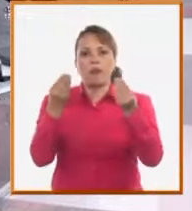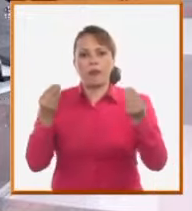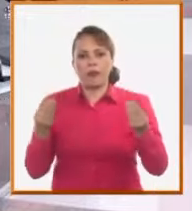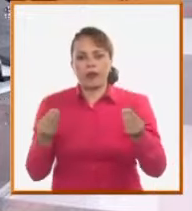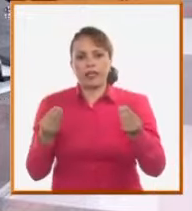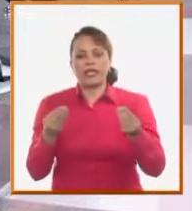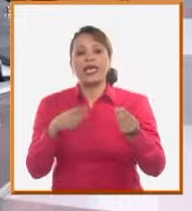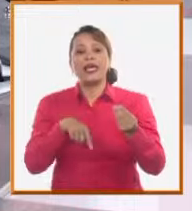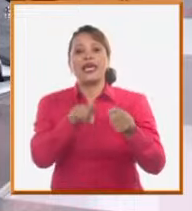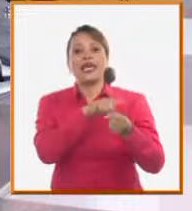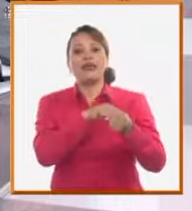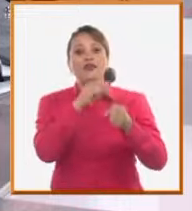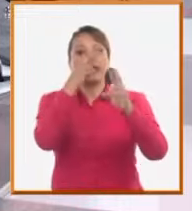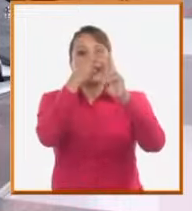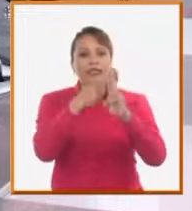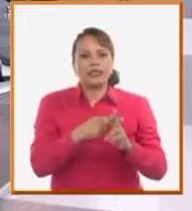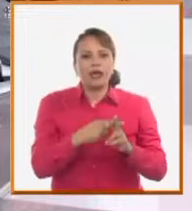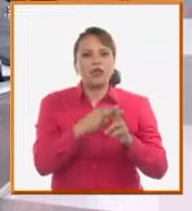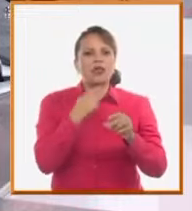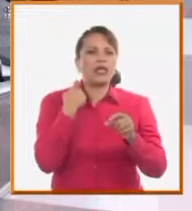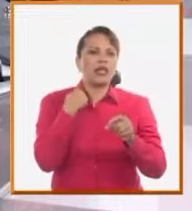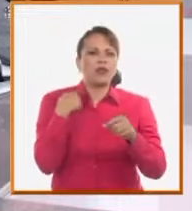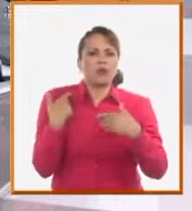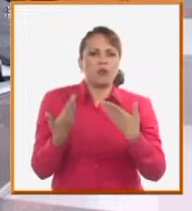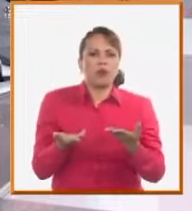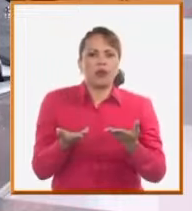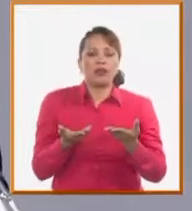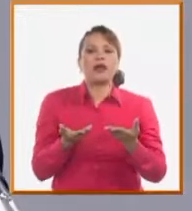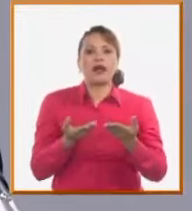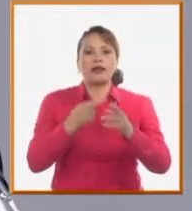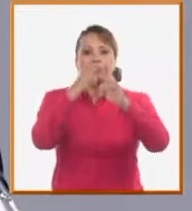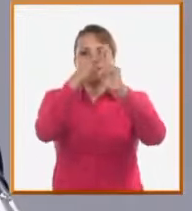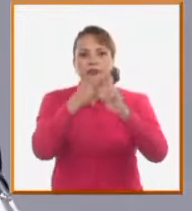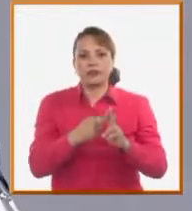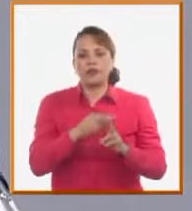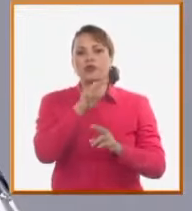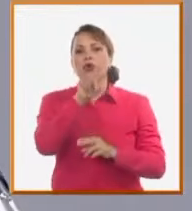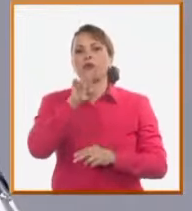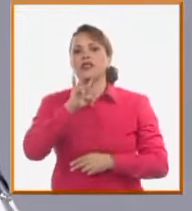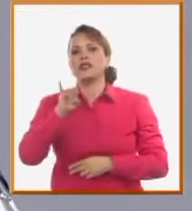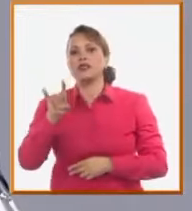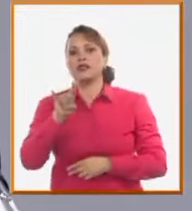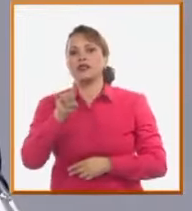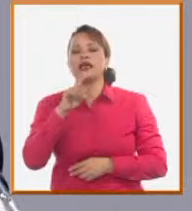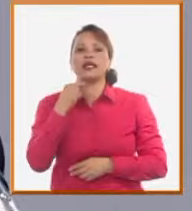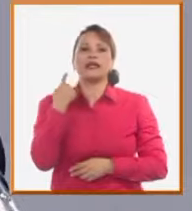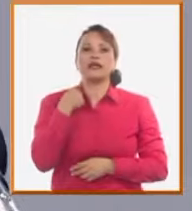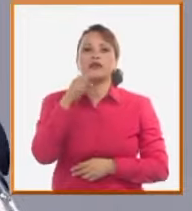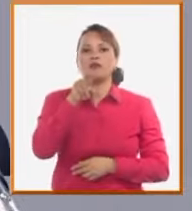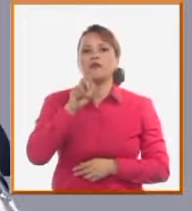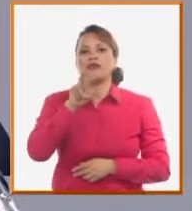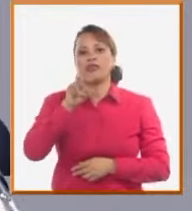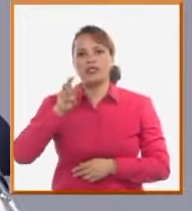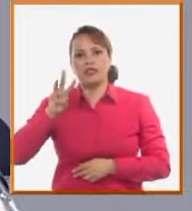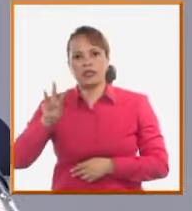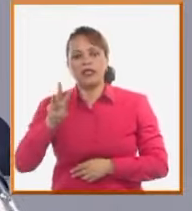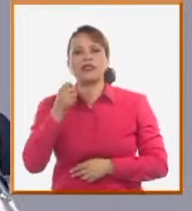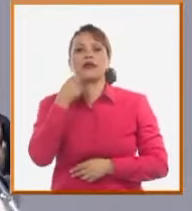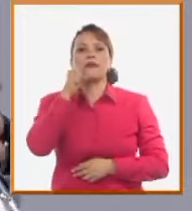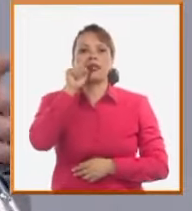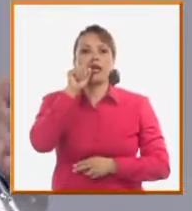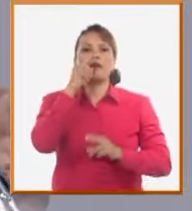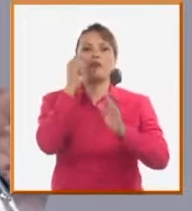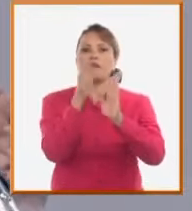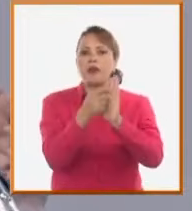a los que están en el listado de qué año? Corresponden al escalafón 2019. En el año 2023 nosotros logramos concluir el